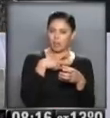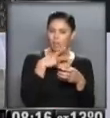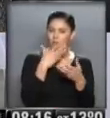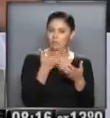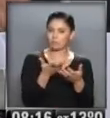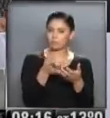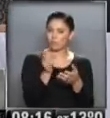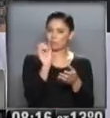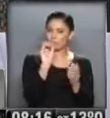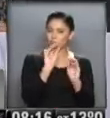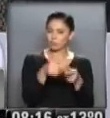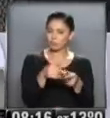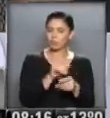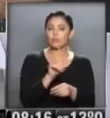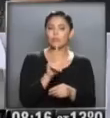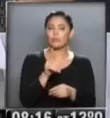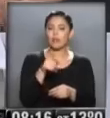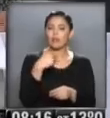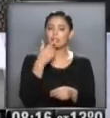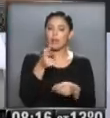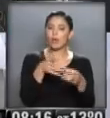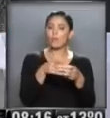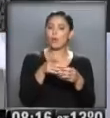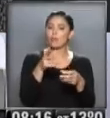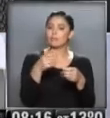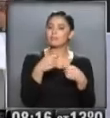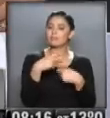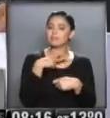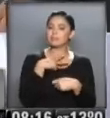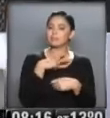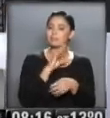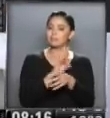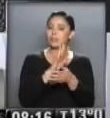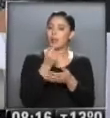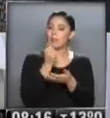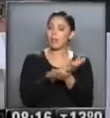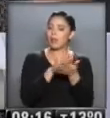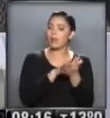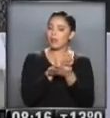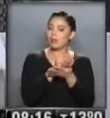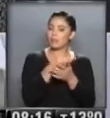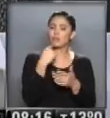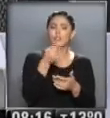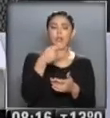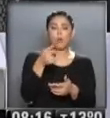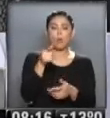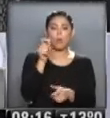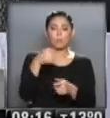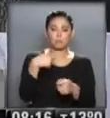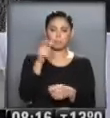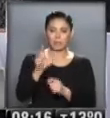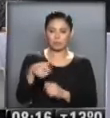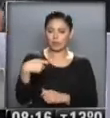afjp en realidad no porque con esto también las fjp lavaban dinero haciendo aparecer como pérdida para el jubilado que